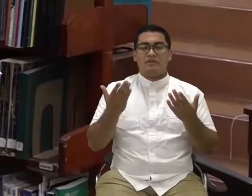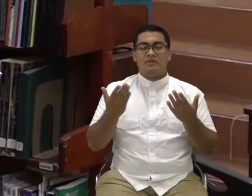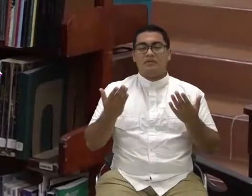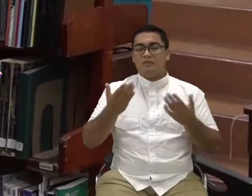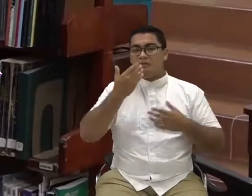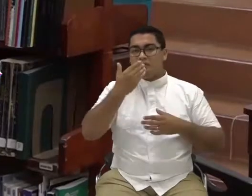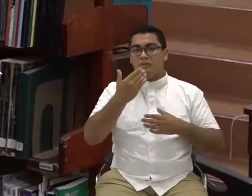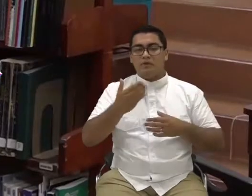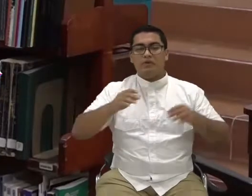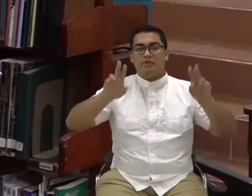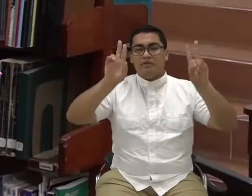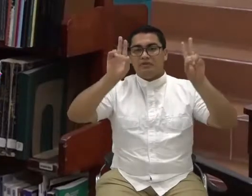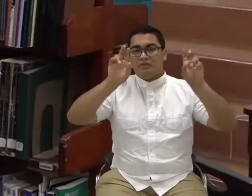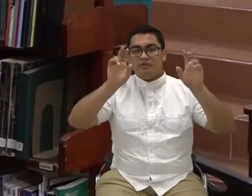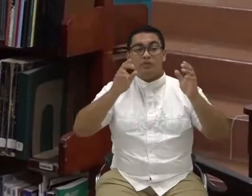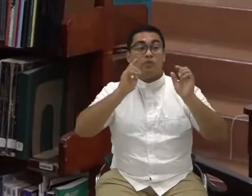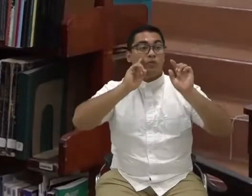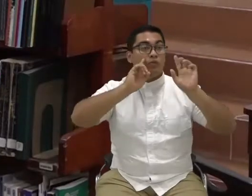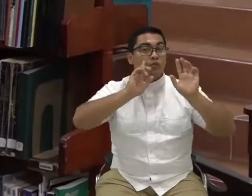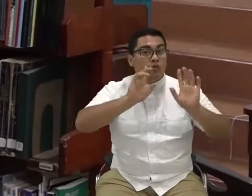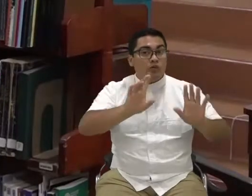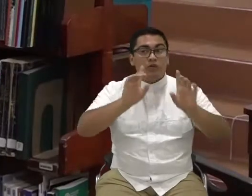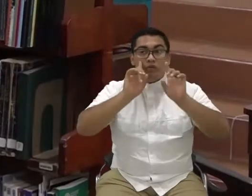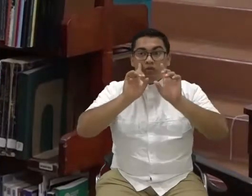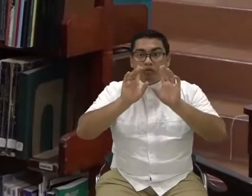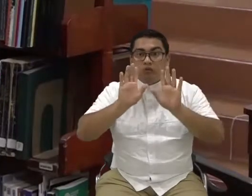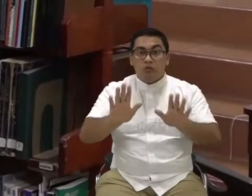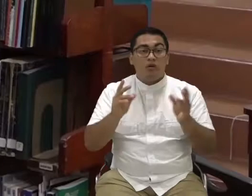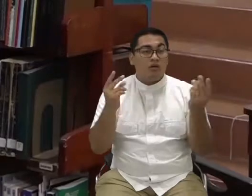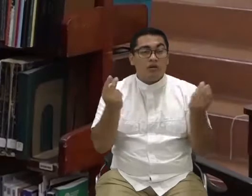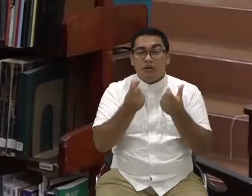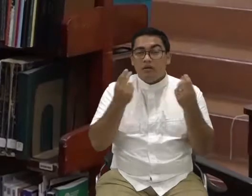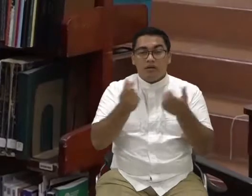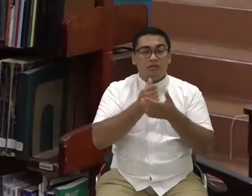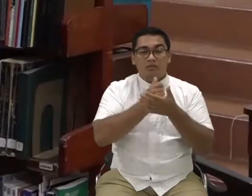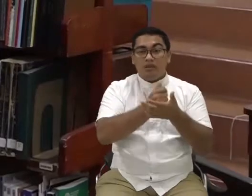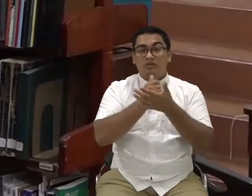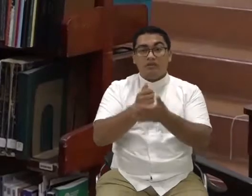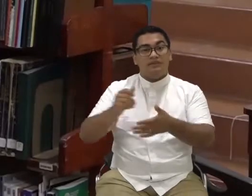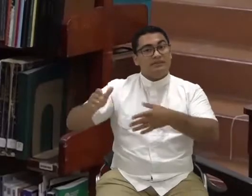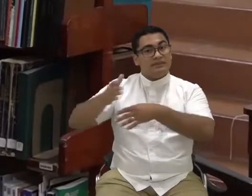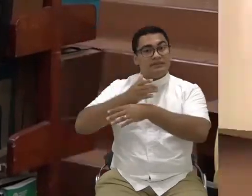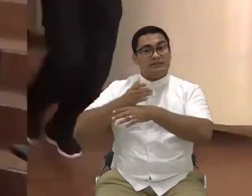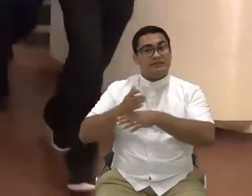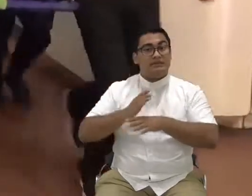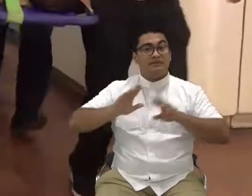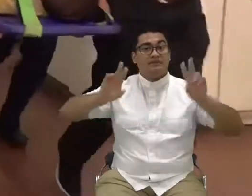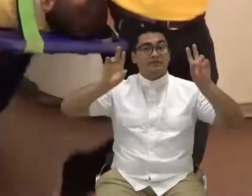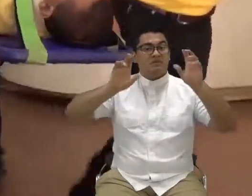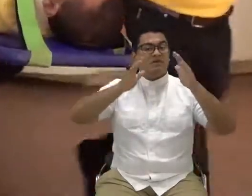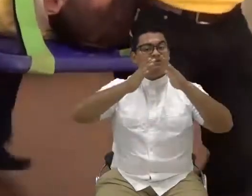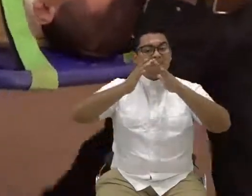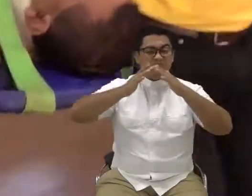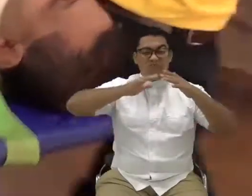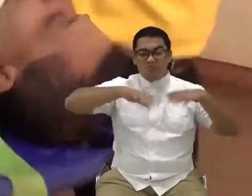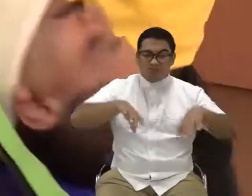diferentes áreas en relación a protocolos de emergencia en diferentes términos. Nosotros